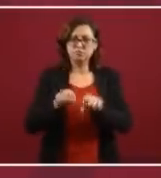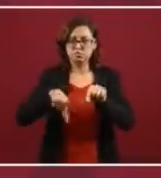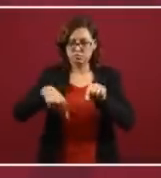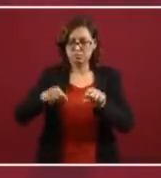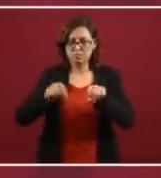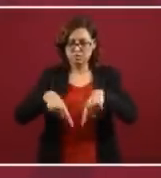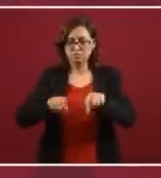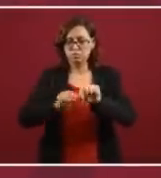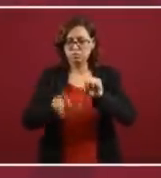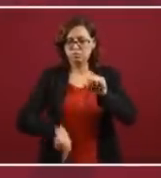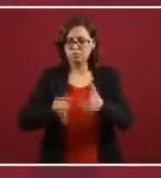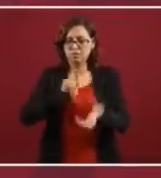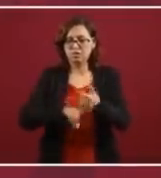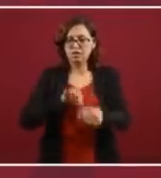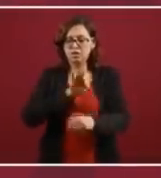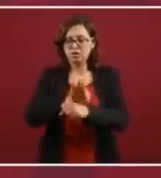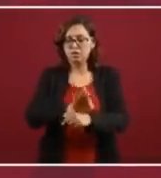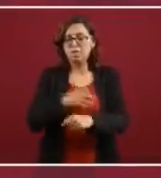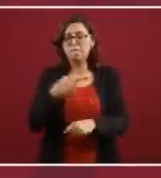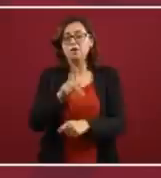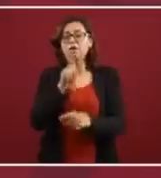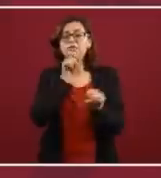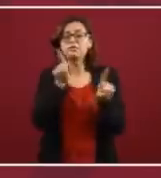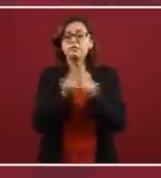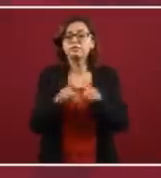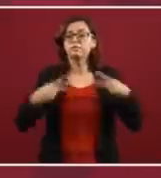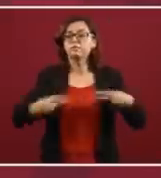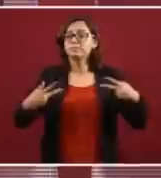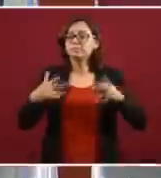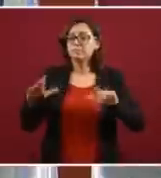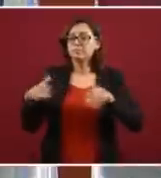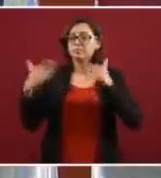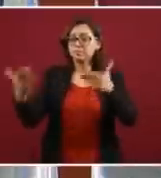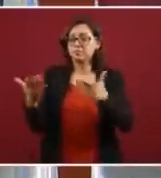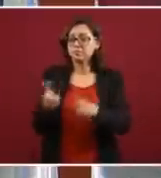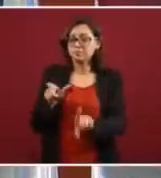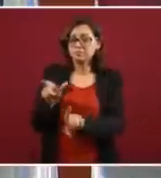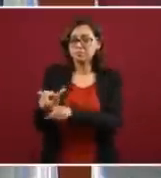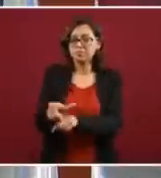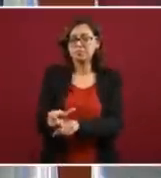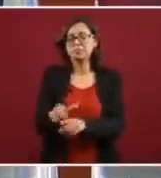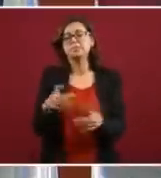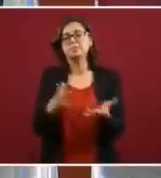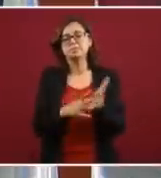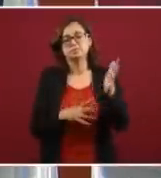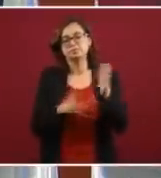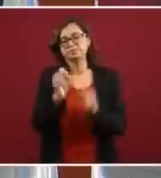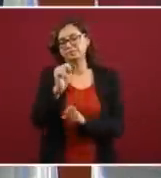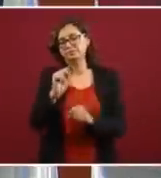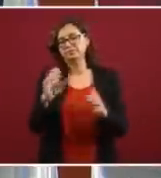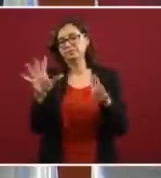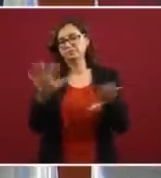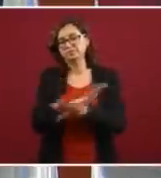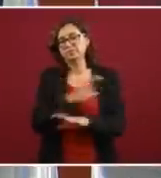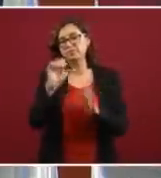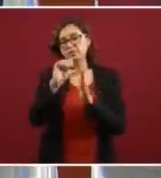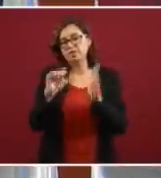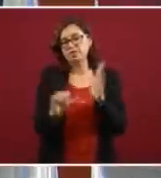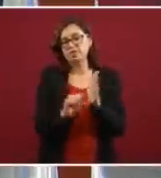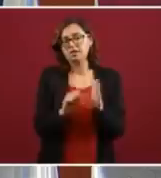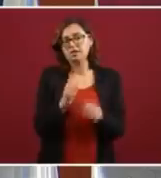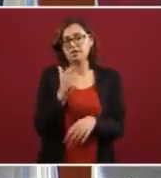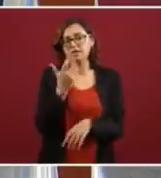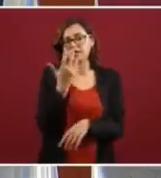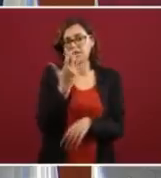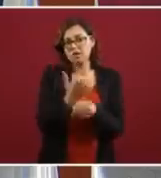El principal fundamento lo tenemos precisamente en la modificación a la Constitución, al artículo 5 transitorio, donde nos